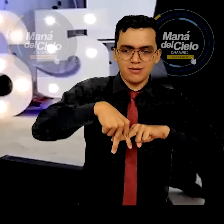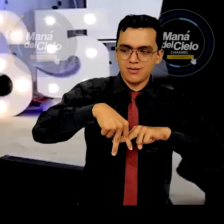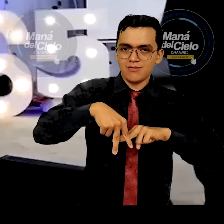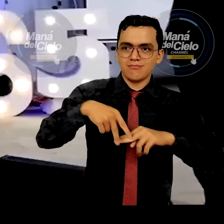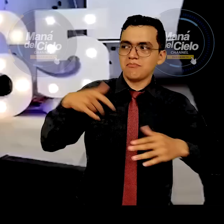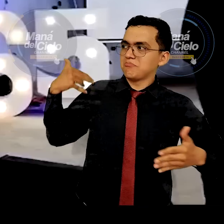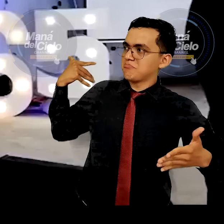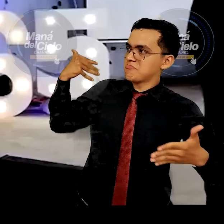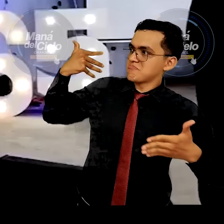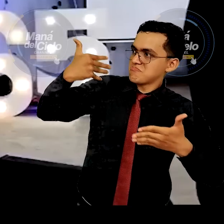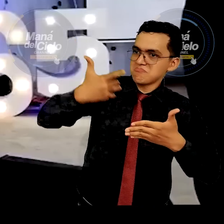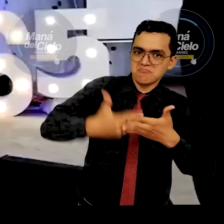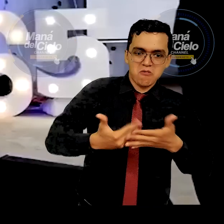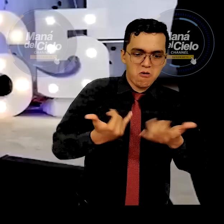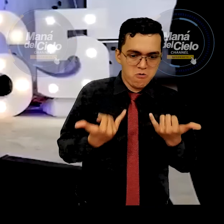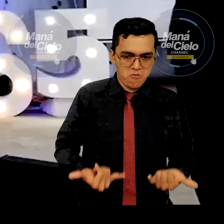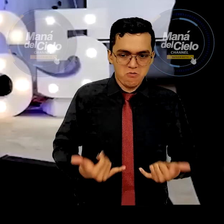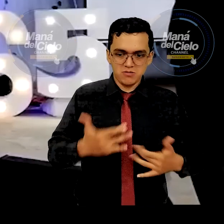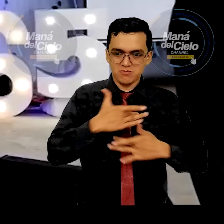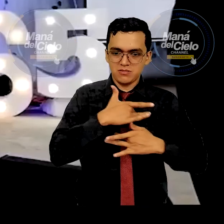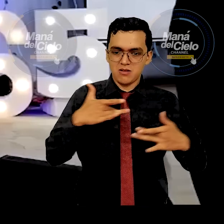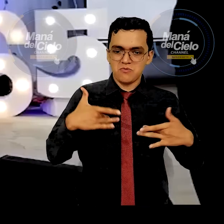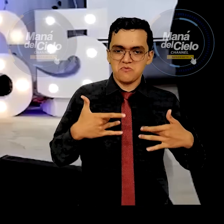Ese Cristo no ha cambiado.